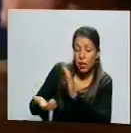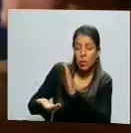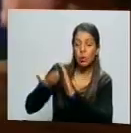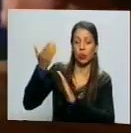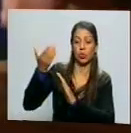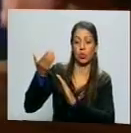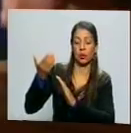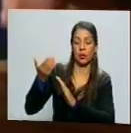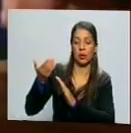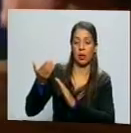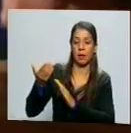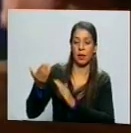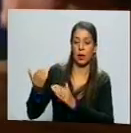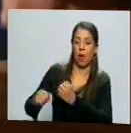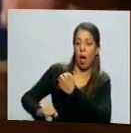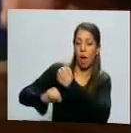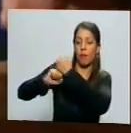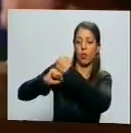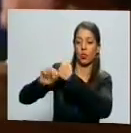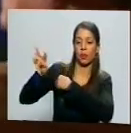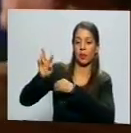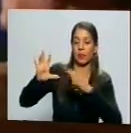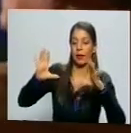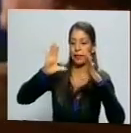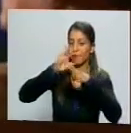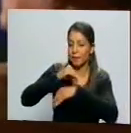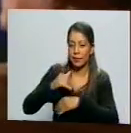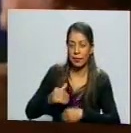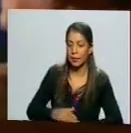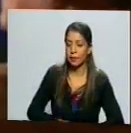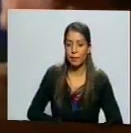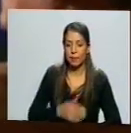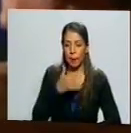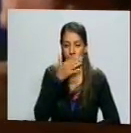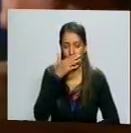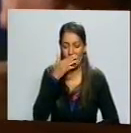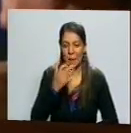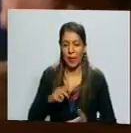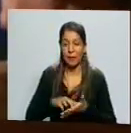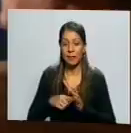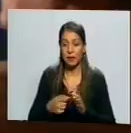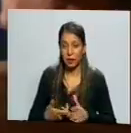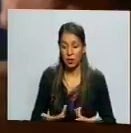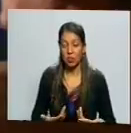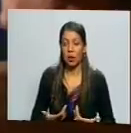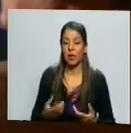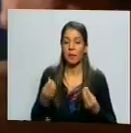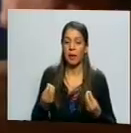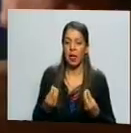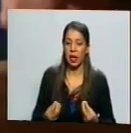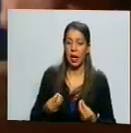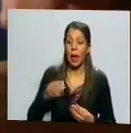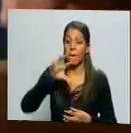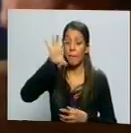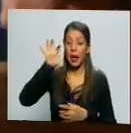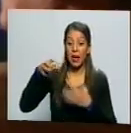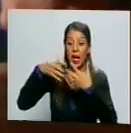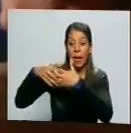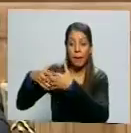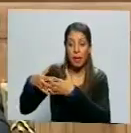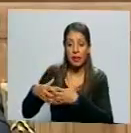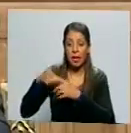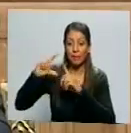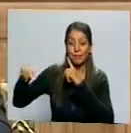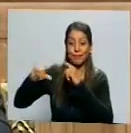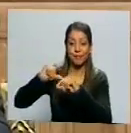consideración económica para el cálculo de este riesgo país, de manera tal de ahuyentar la inversión y con